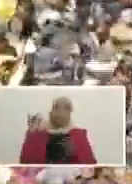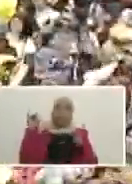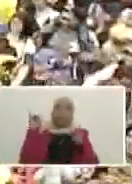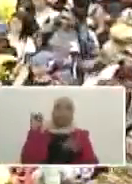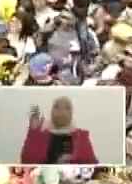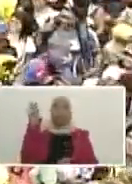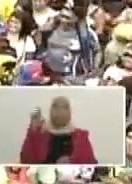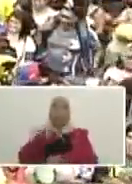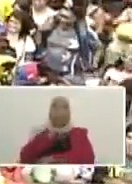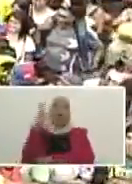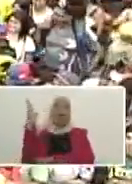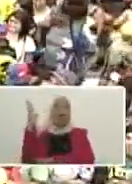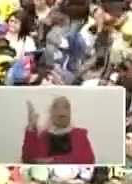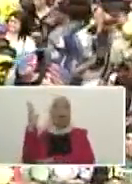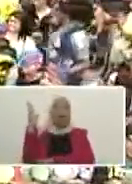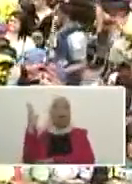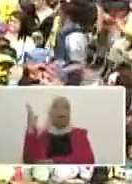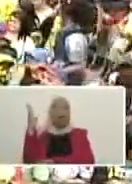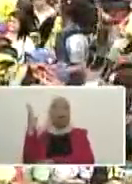Cardenales de Lara.